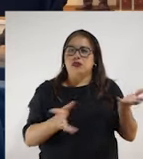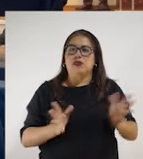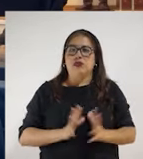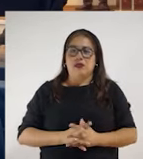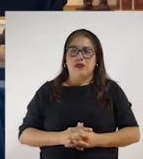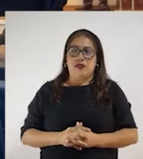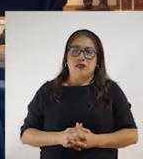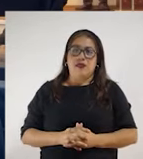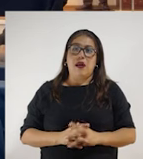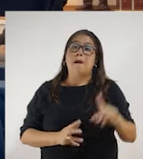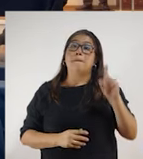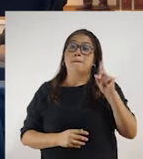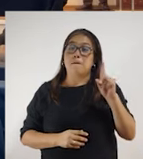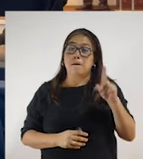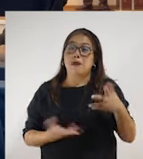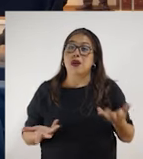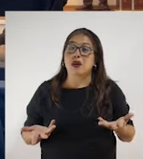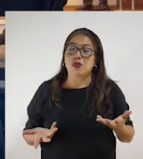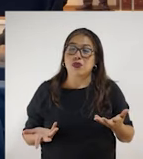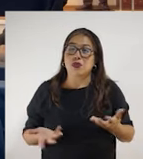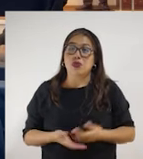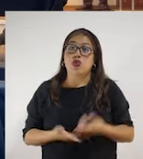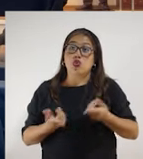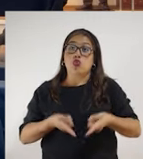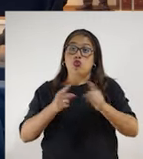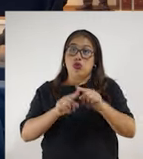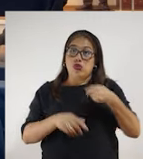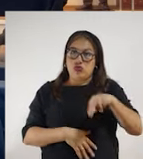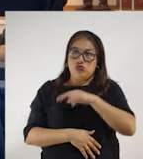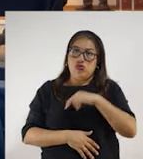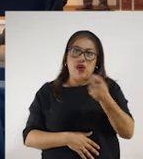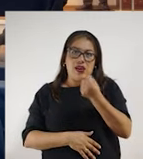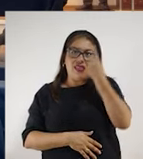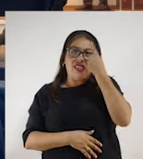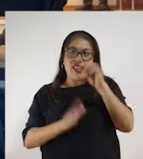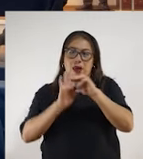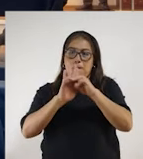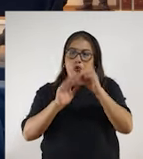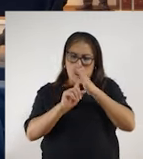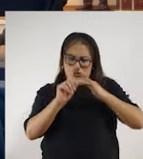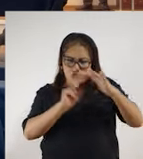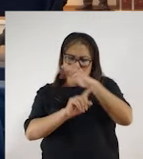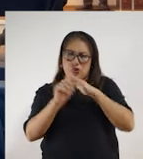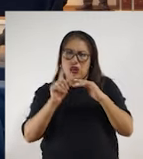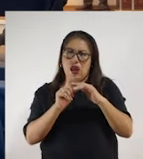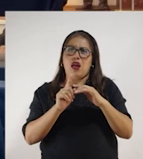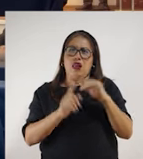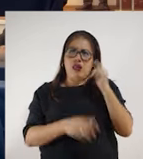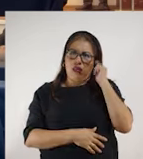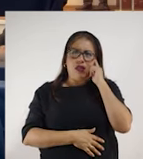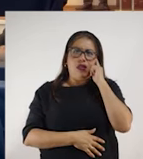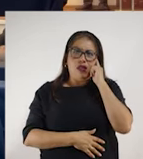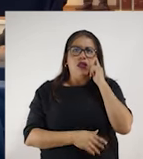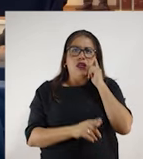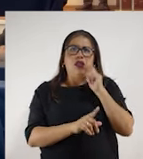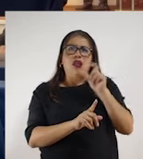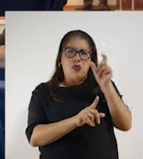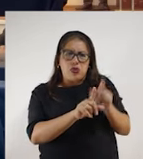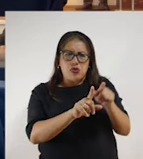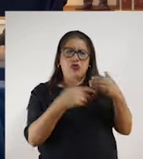persona. Pero cuando entendimos el modelo social, se decía, un ratito, puede haber